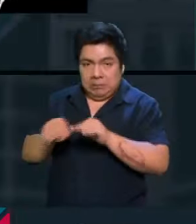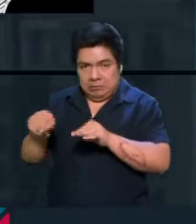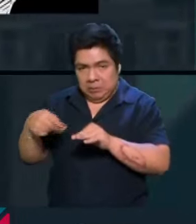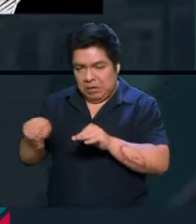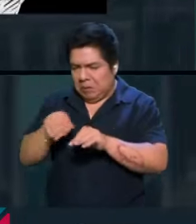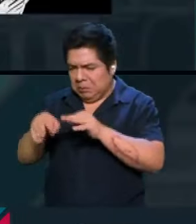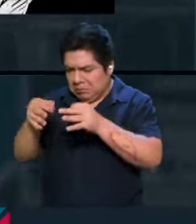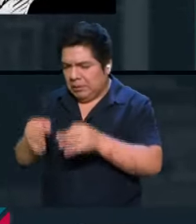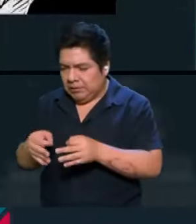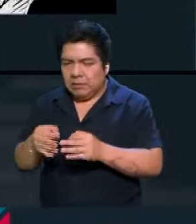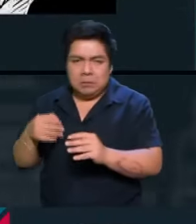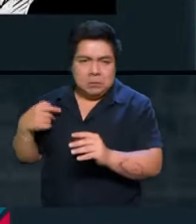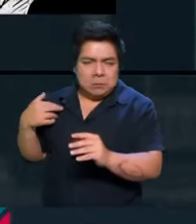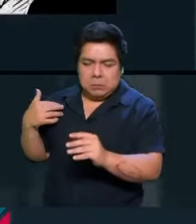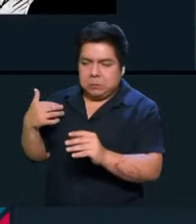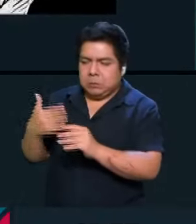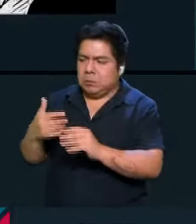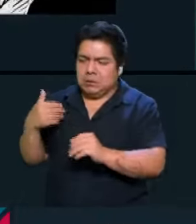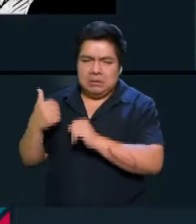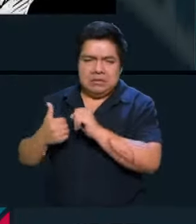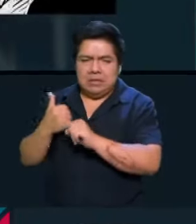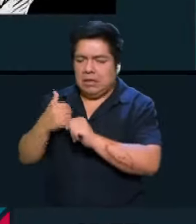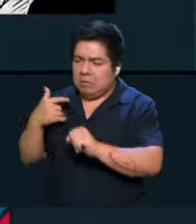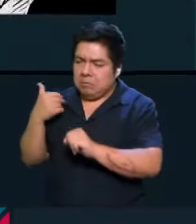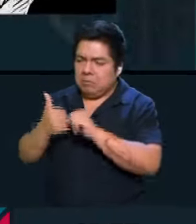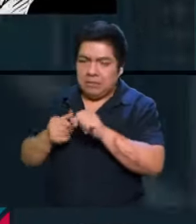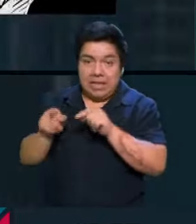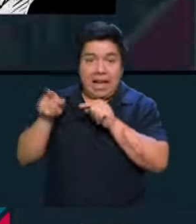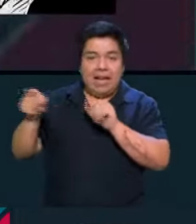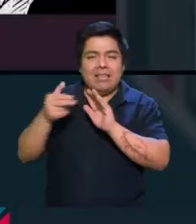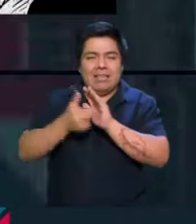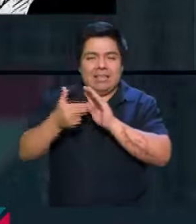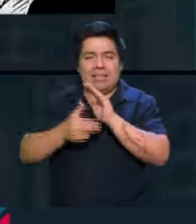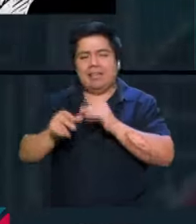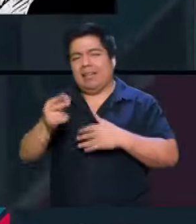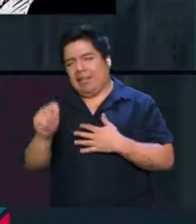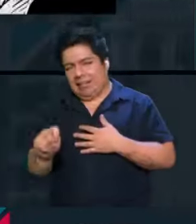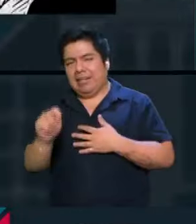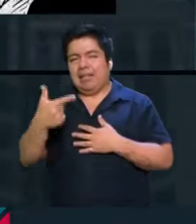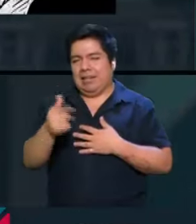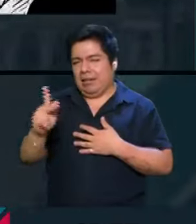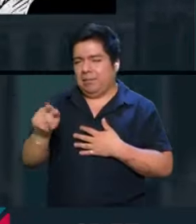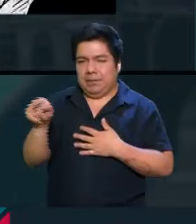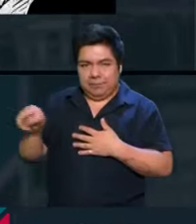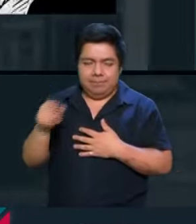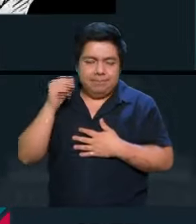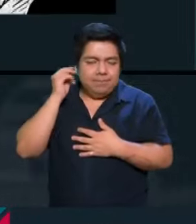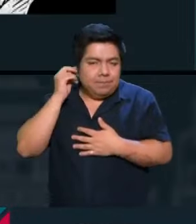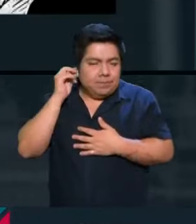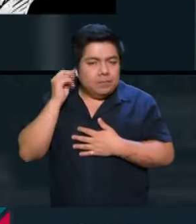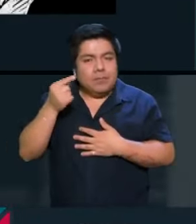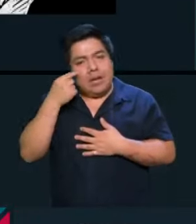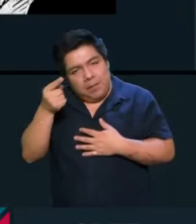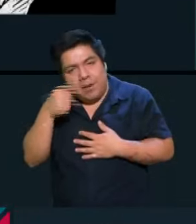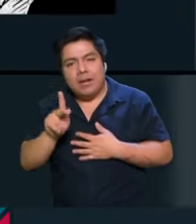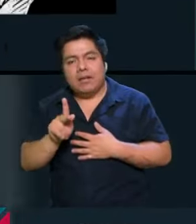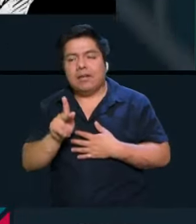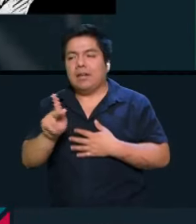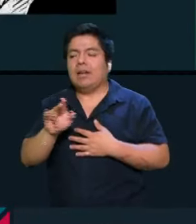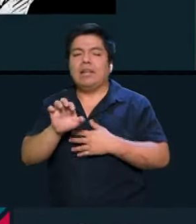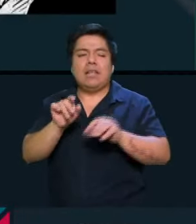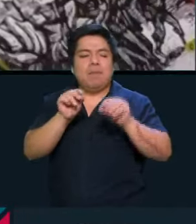que se realizó a lo largo de décadas en el taller de la gráfica popular. Hay que hablar de